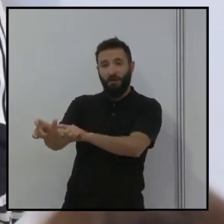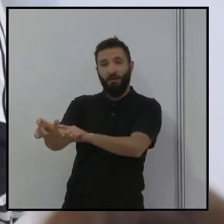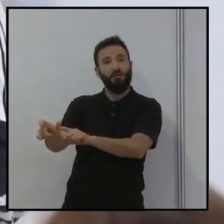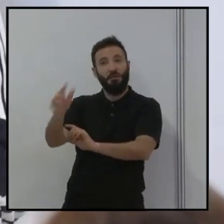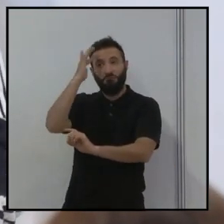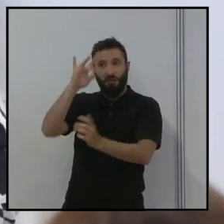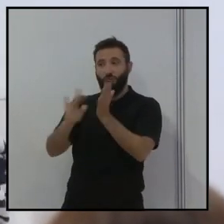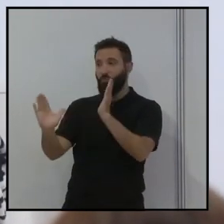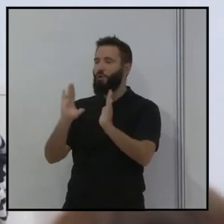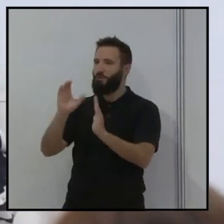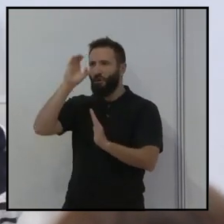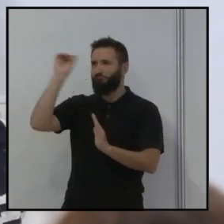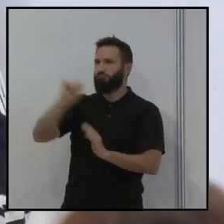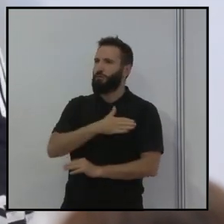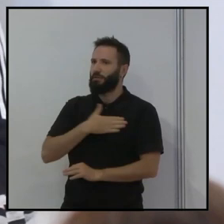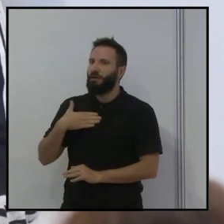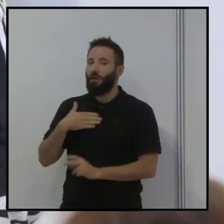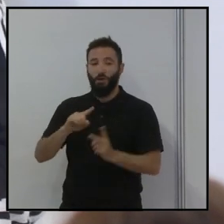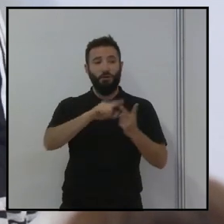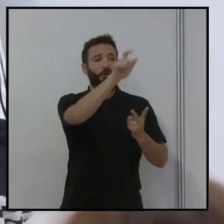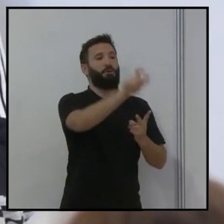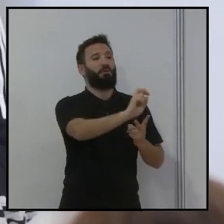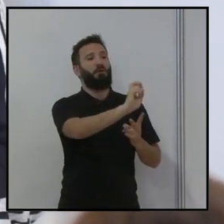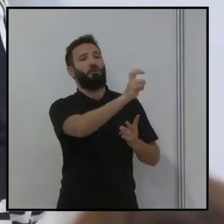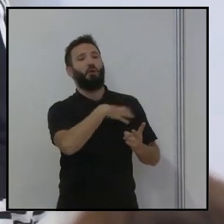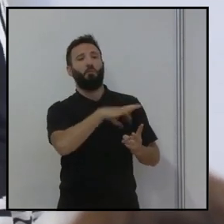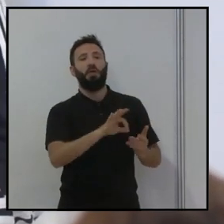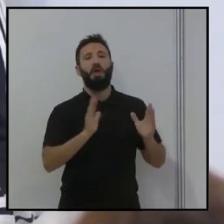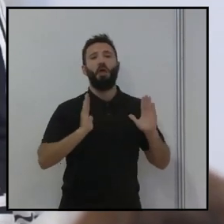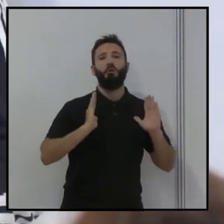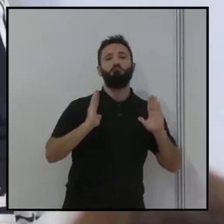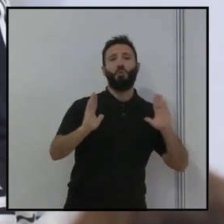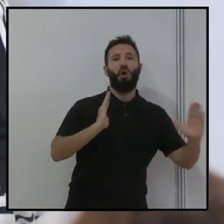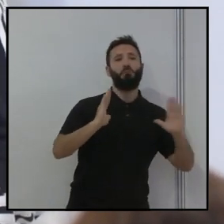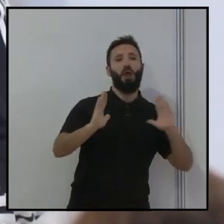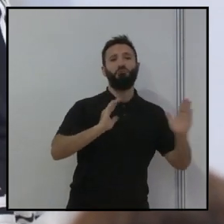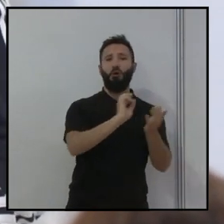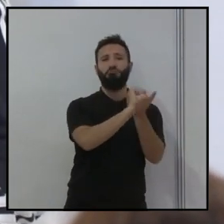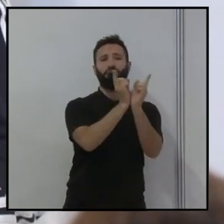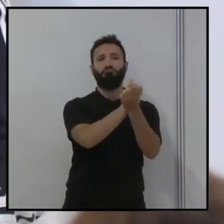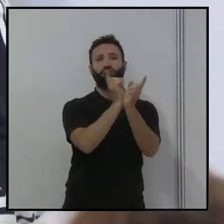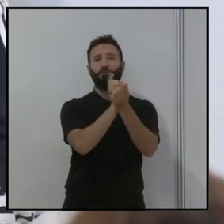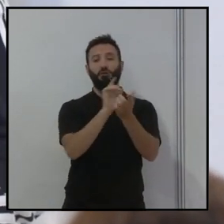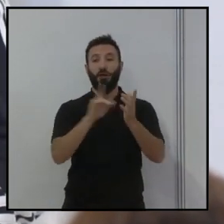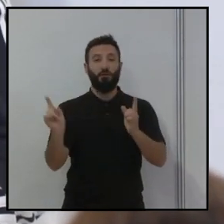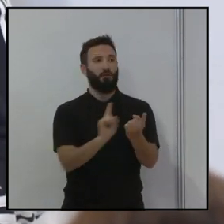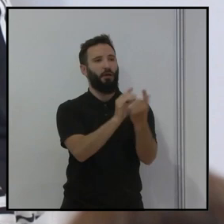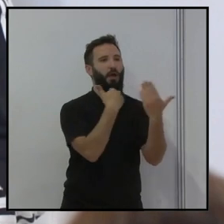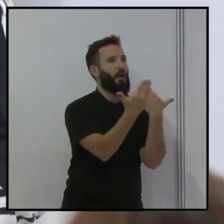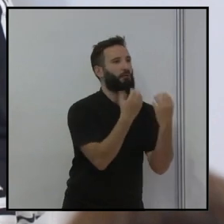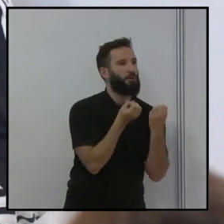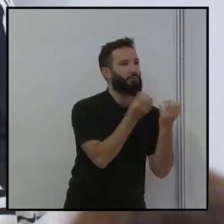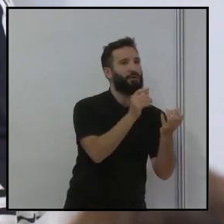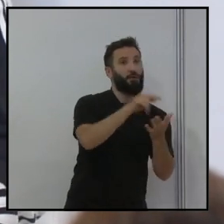momentos donde está receptivo a escuchar que alguien a lo mejor que esté viviendo en varias frecuencias, donde crea que cuando le estás hablando, diciéndole algo,